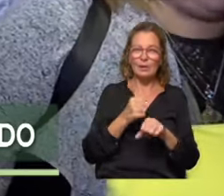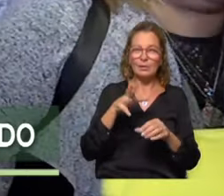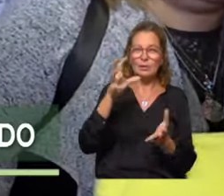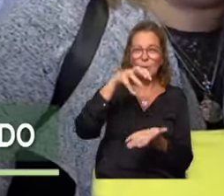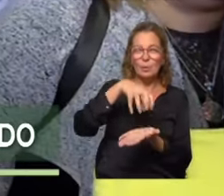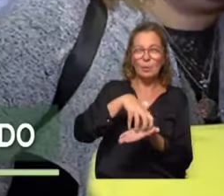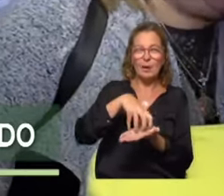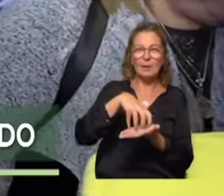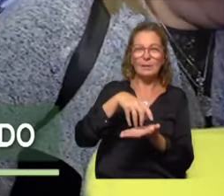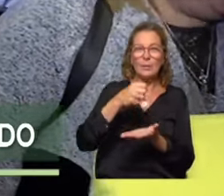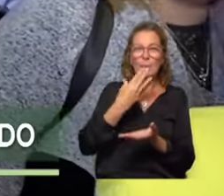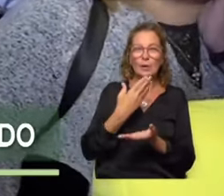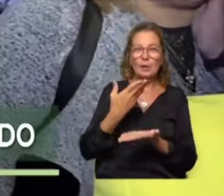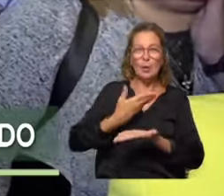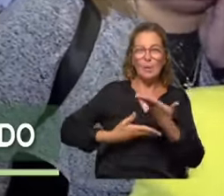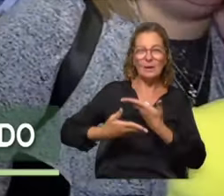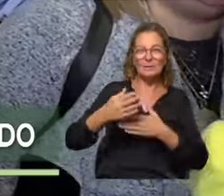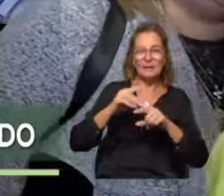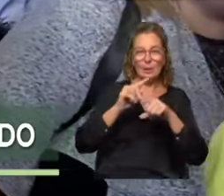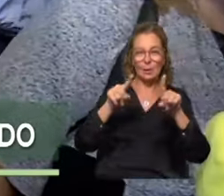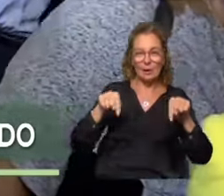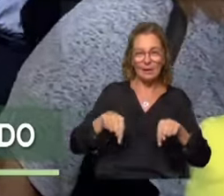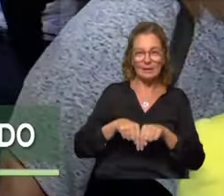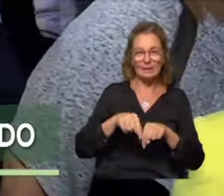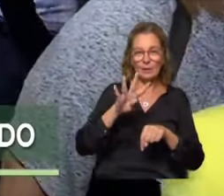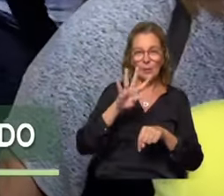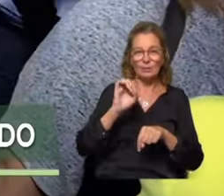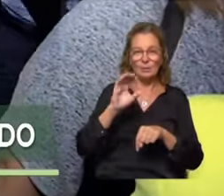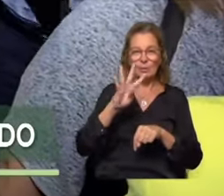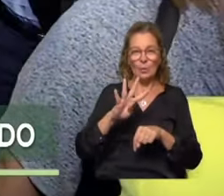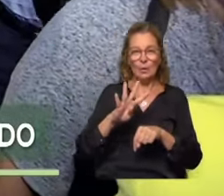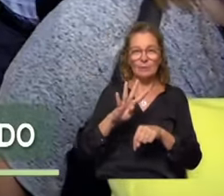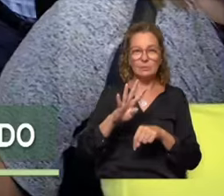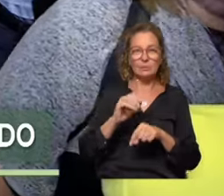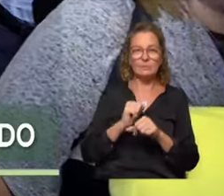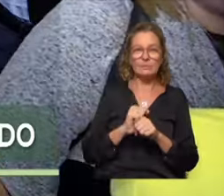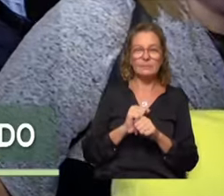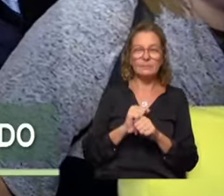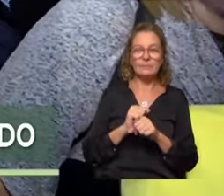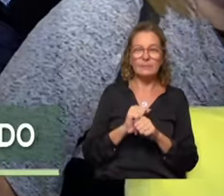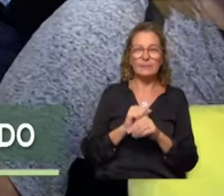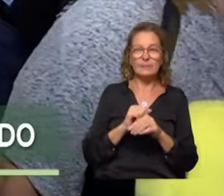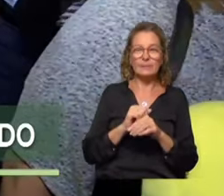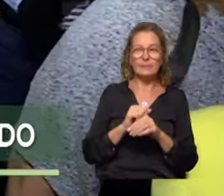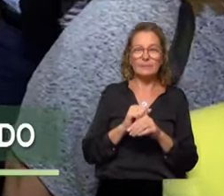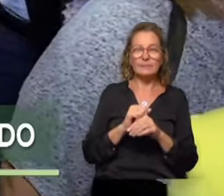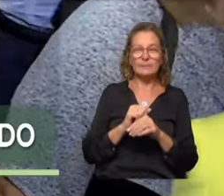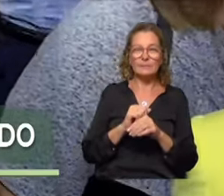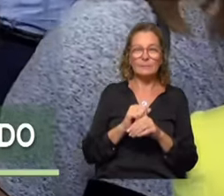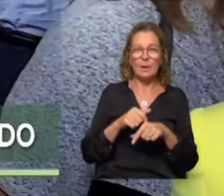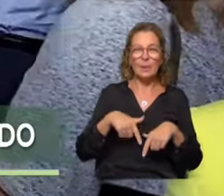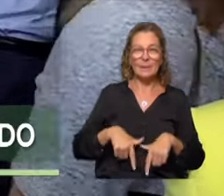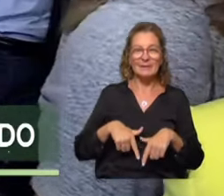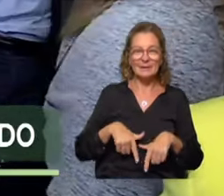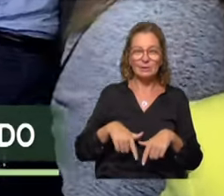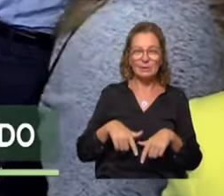que, bueno, comparte con la lista 404, comparte con Lema, el exministro